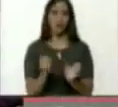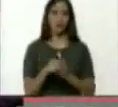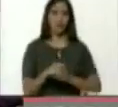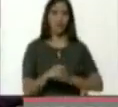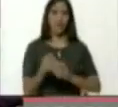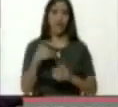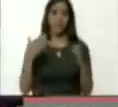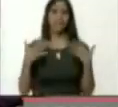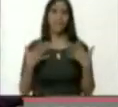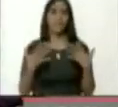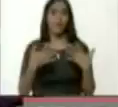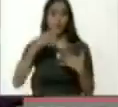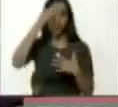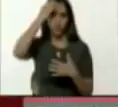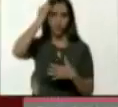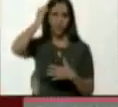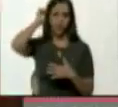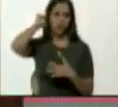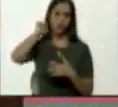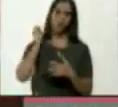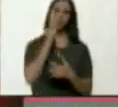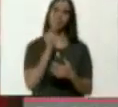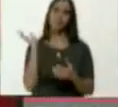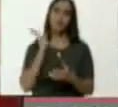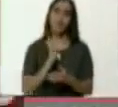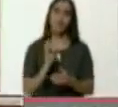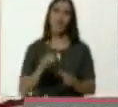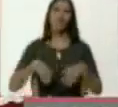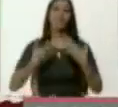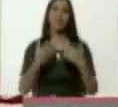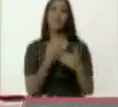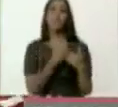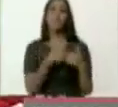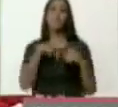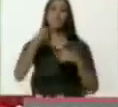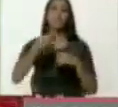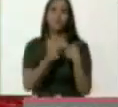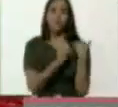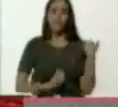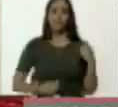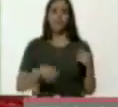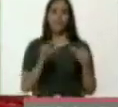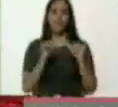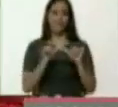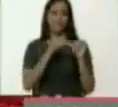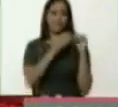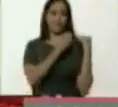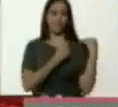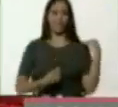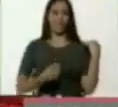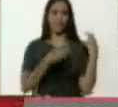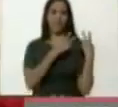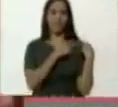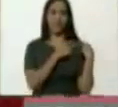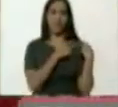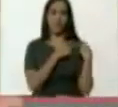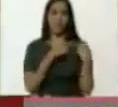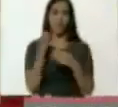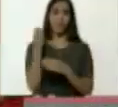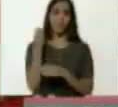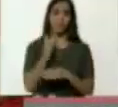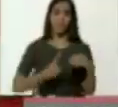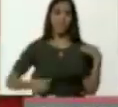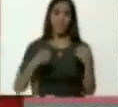hay desespero. Entonces, ¿quién viene? ¿Cuál será el próximo presidente encargado? ¿El presidente de la Asamblea Nacional? ¿Quién será